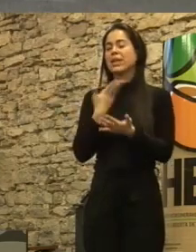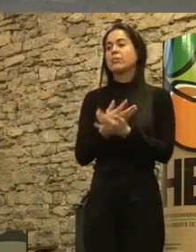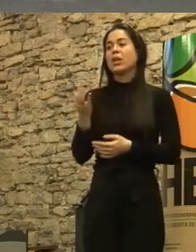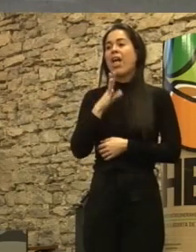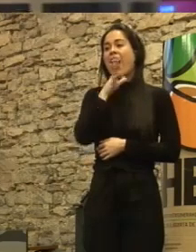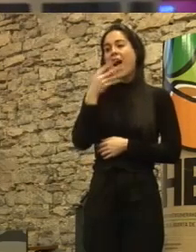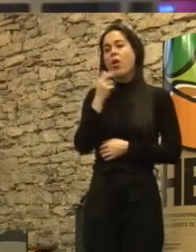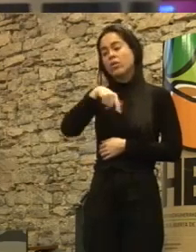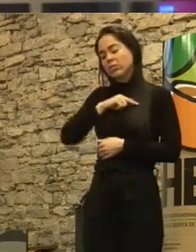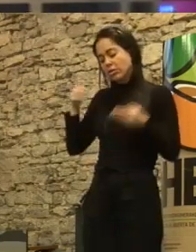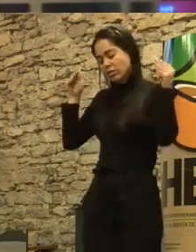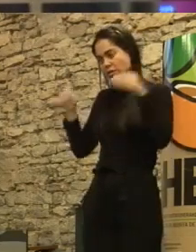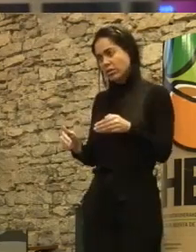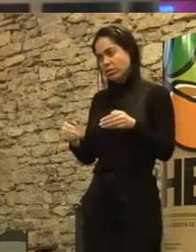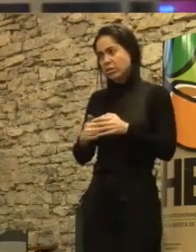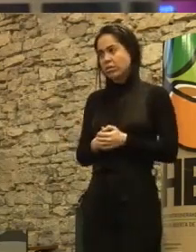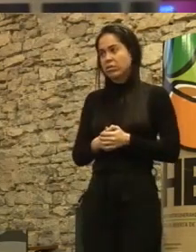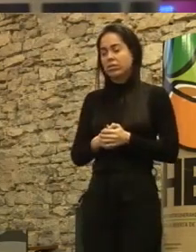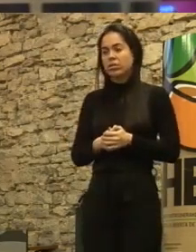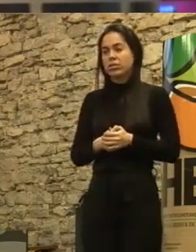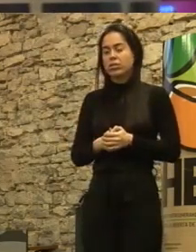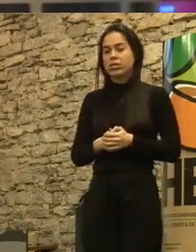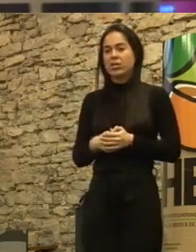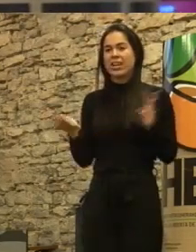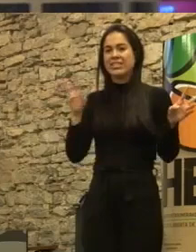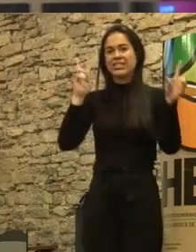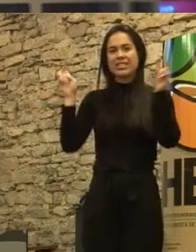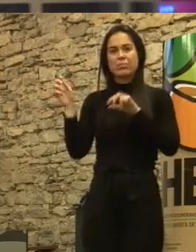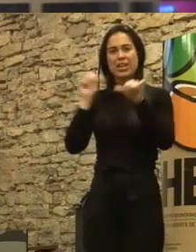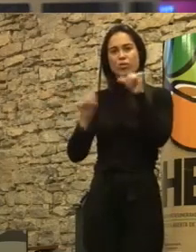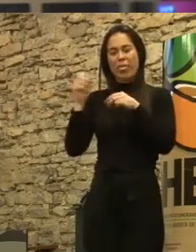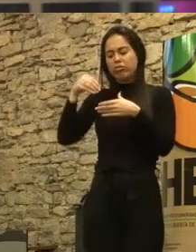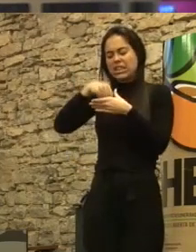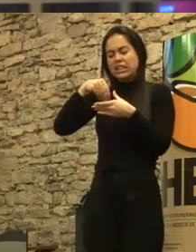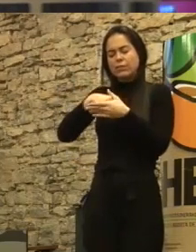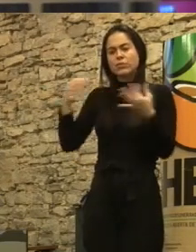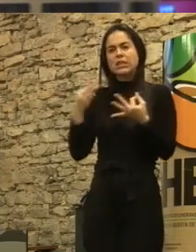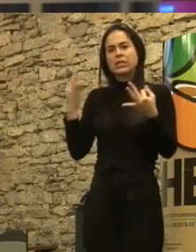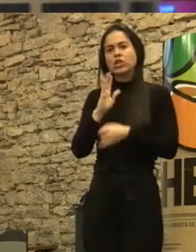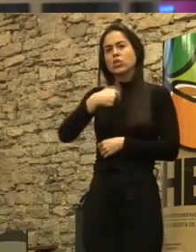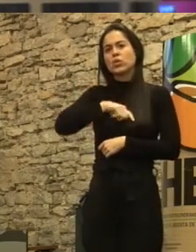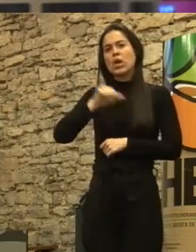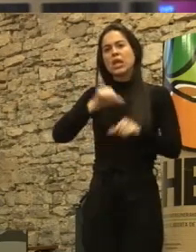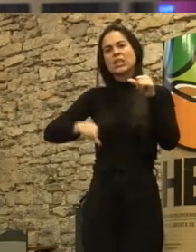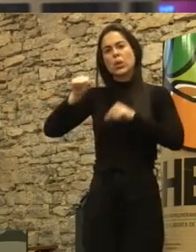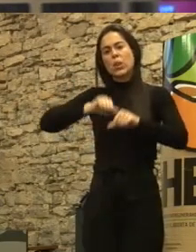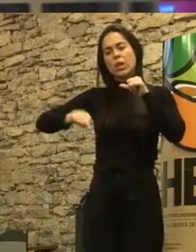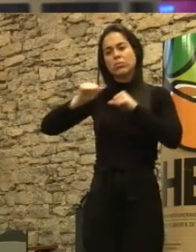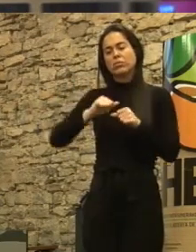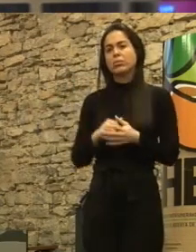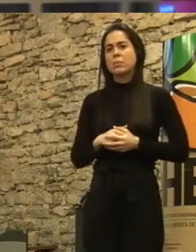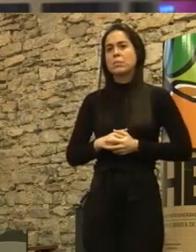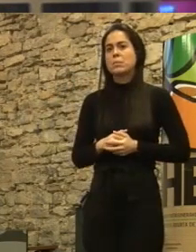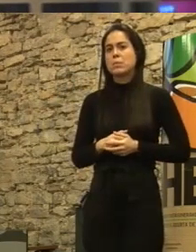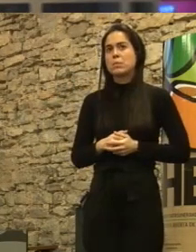voy a ceñir un poco, digamos, lo que es la cuestión interna de la asociación. La asociación somos una serie